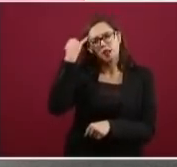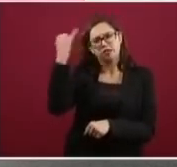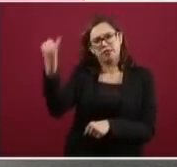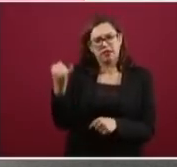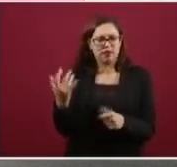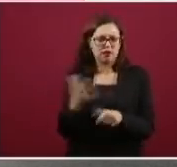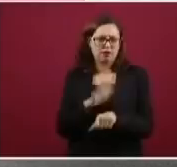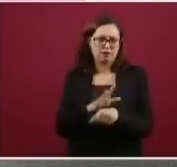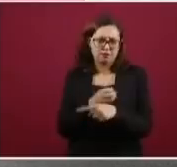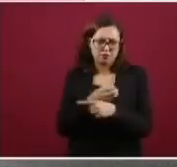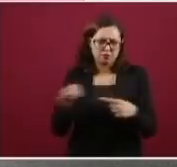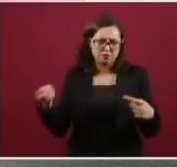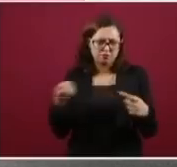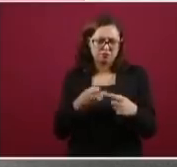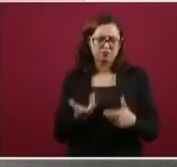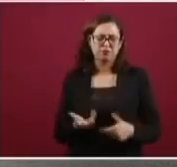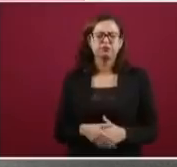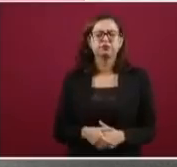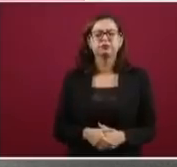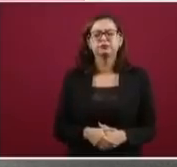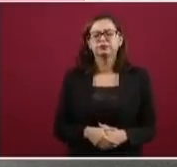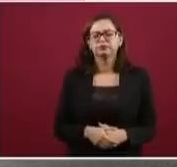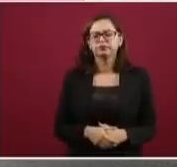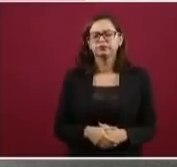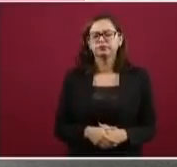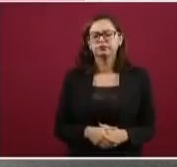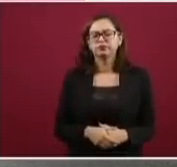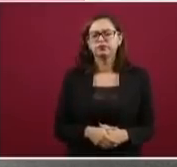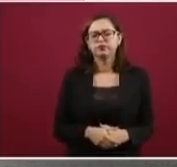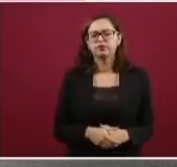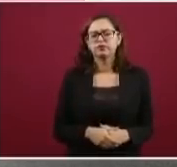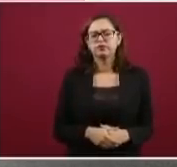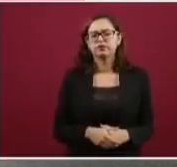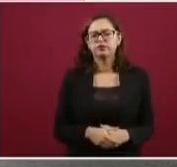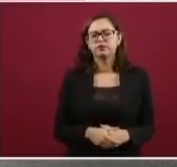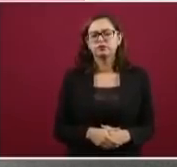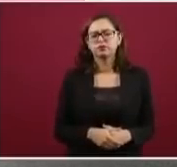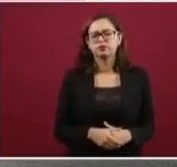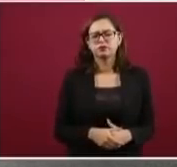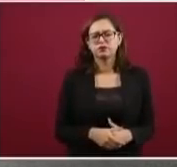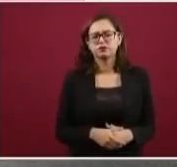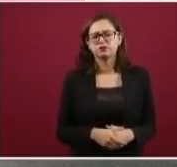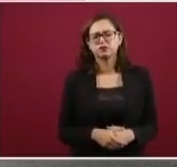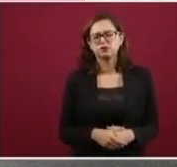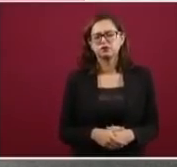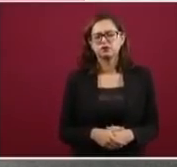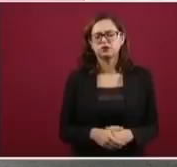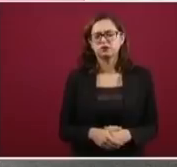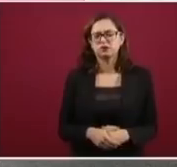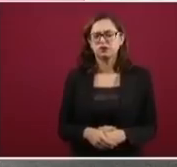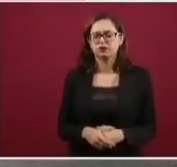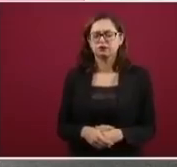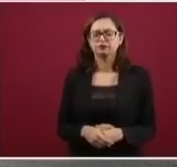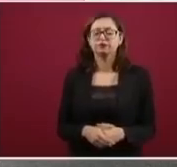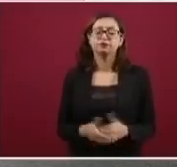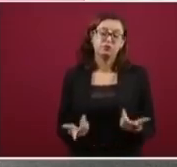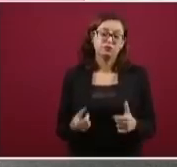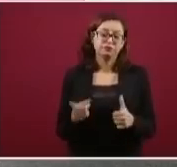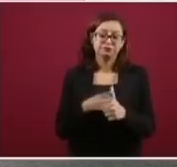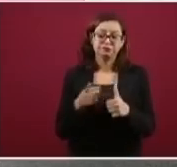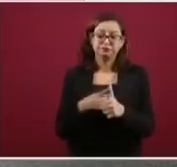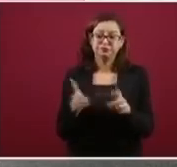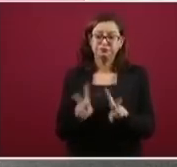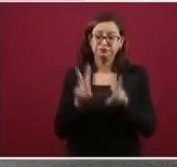empezar bueno primero vamos a empezar con cuáles son los principios sobre los que se construyó el paquete económico